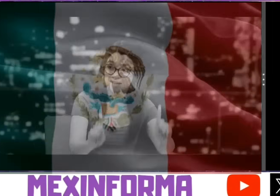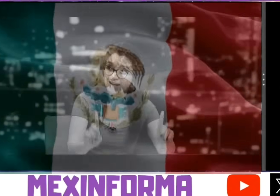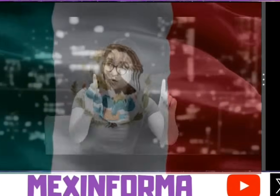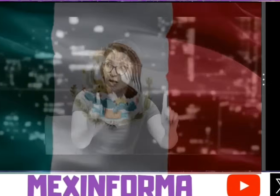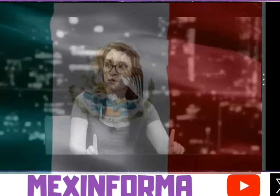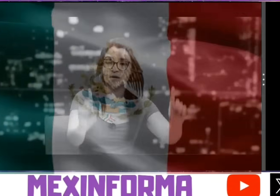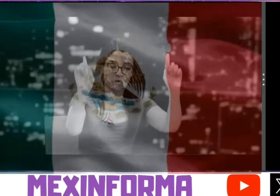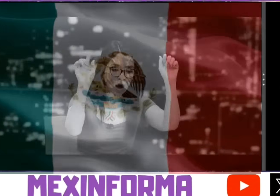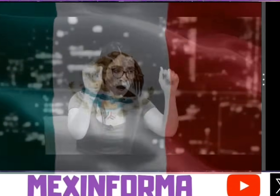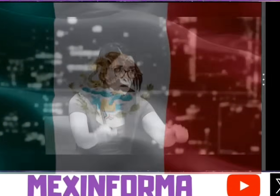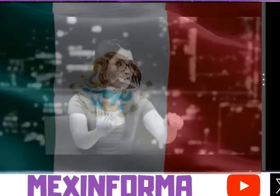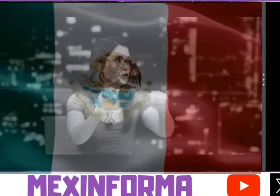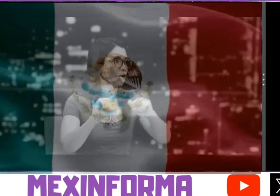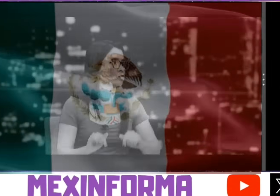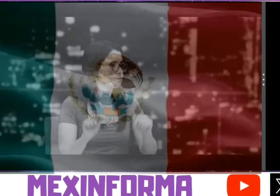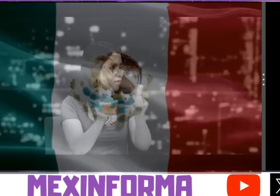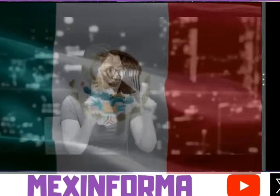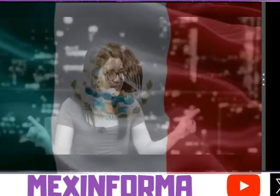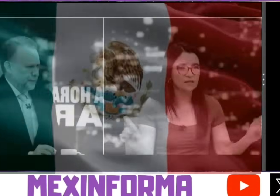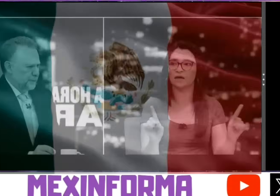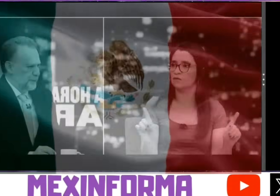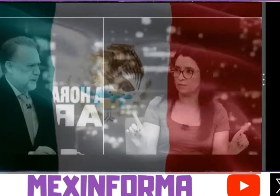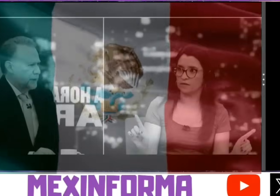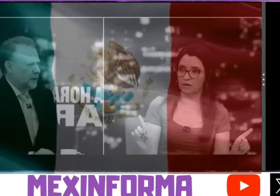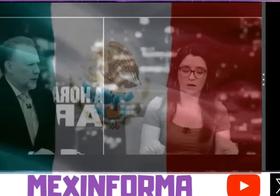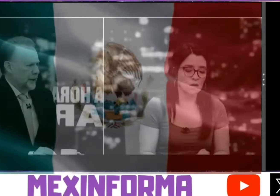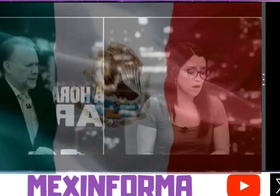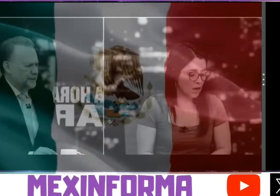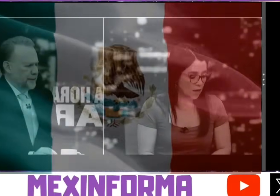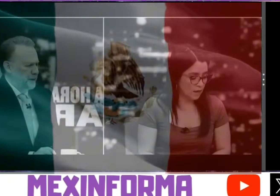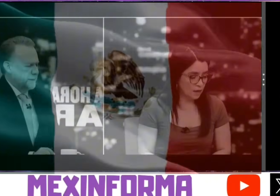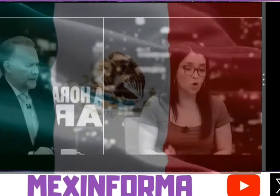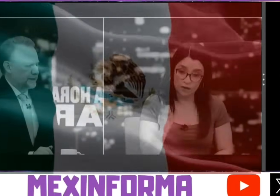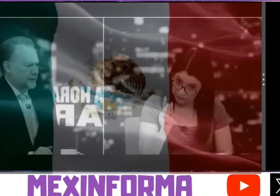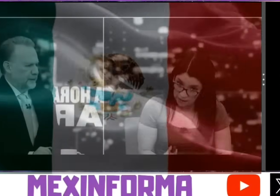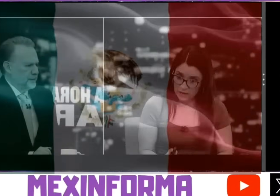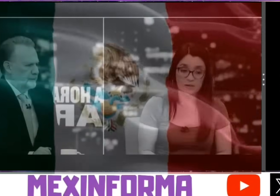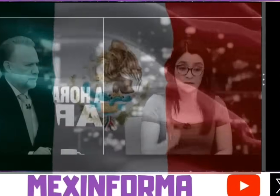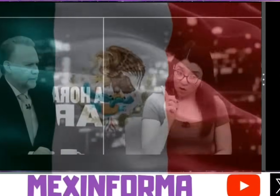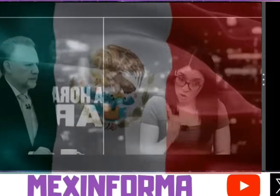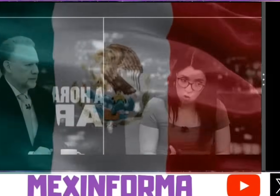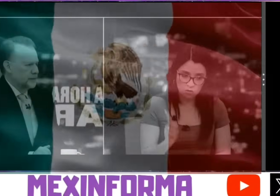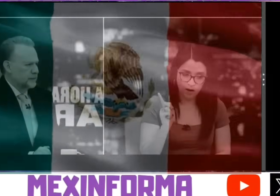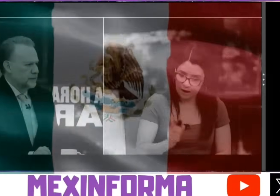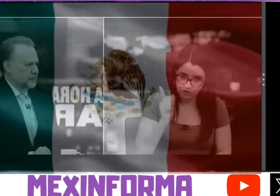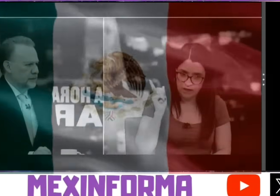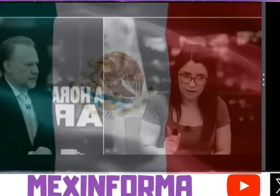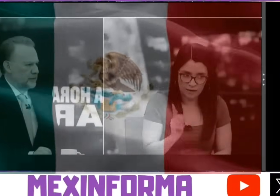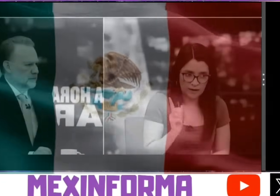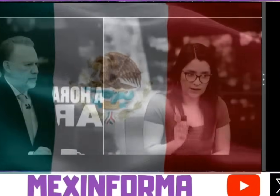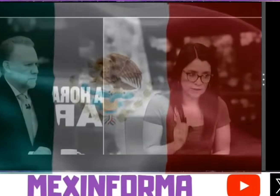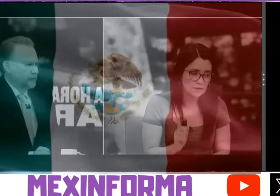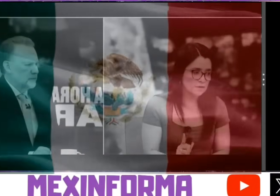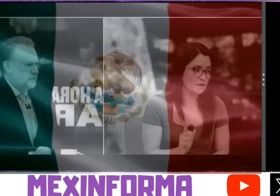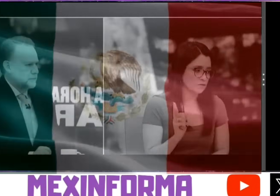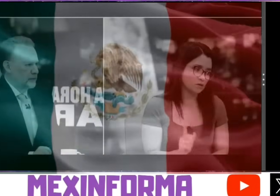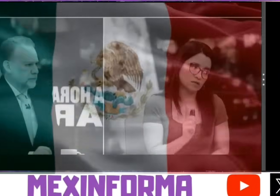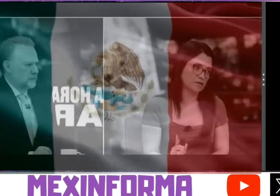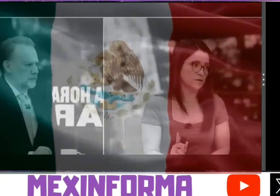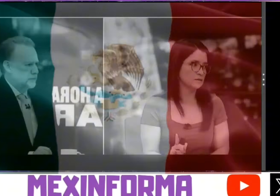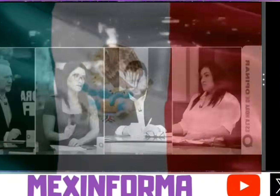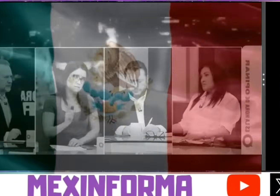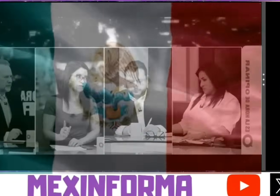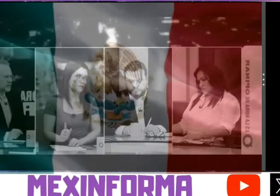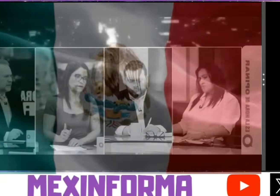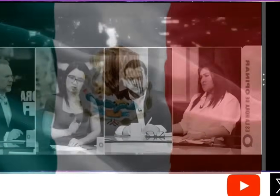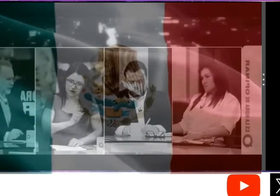la Sedena en un campamento a los comunicadores. Porque nadie está callando la prensa. Lo vi. Lo que sí es que no, o sea, está el límite de las noticias